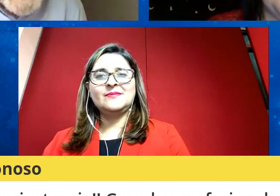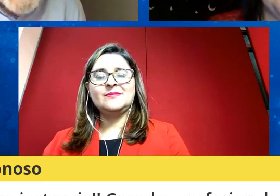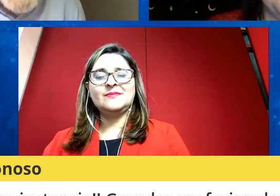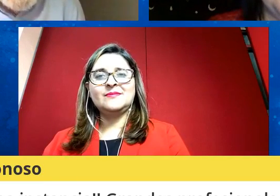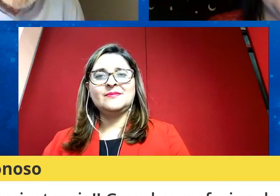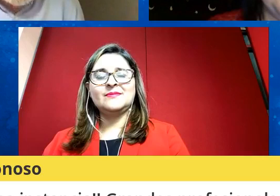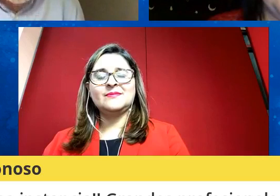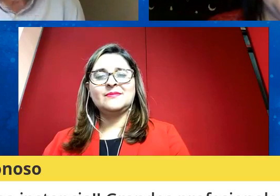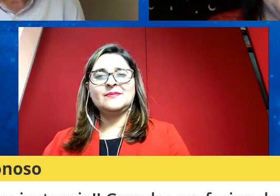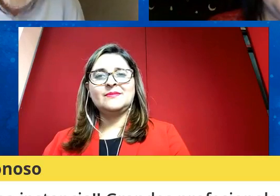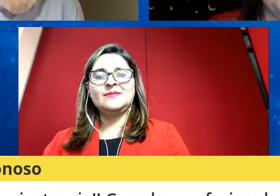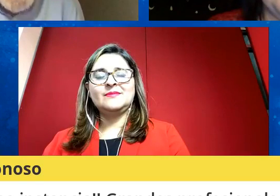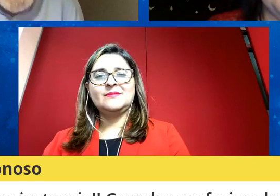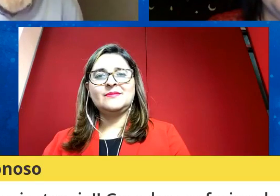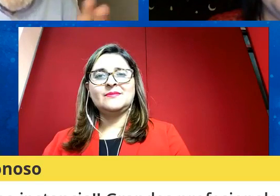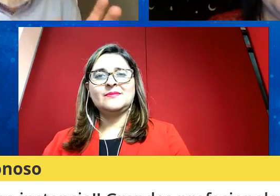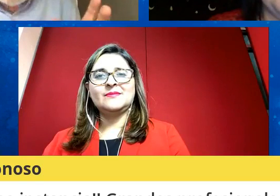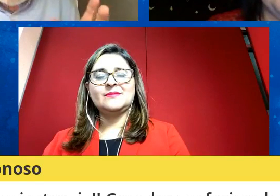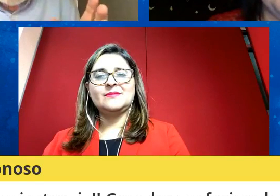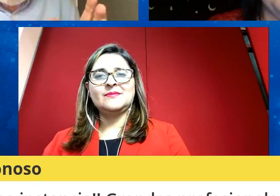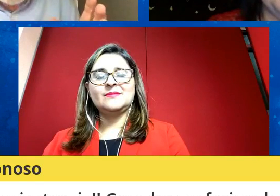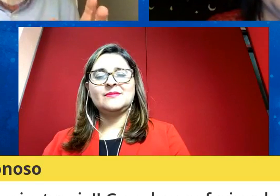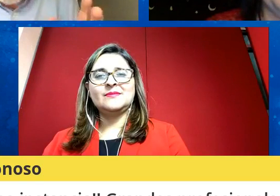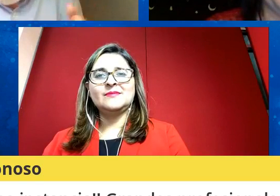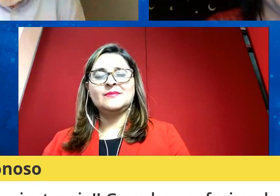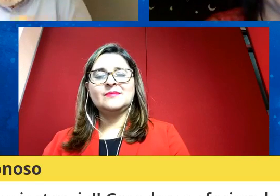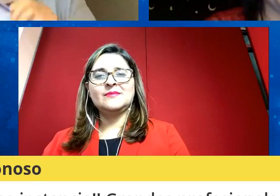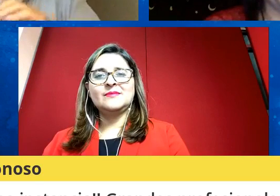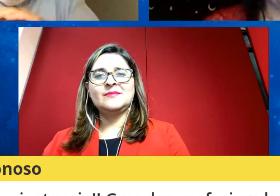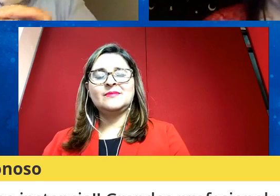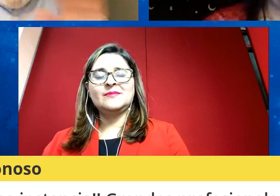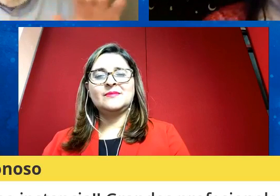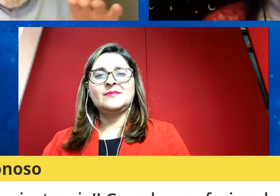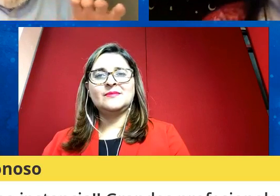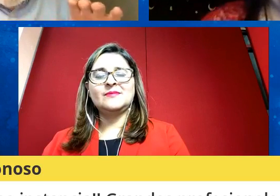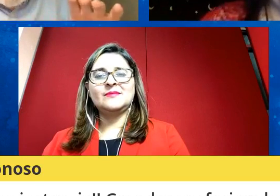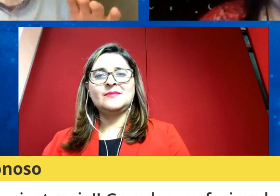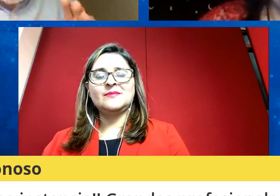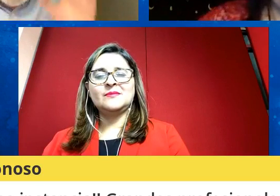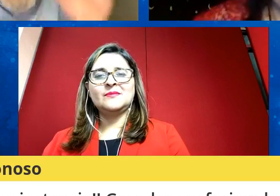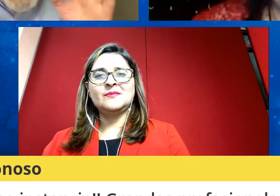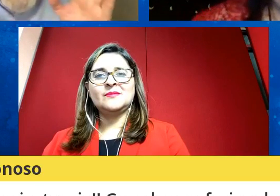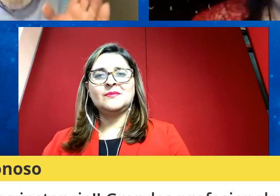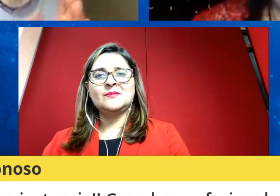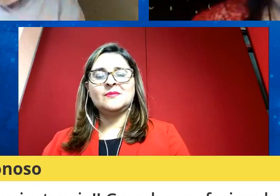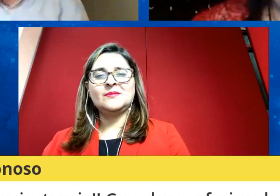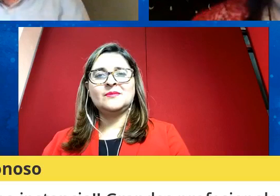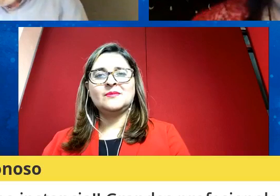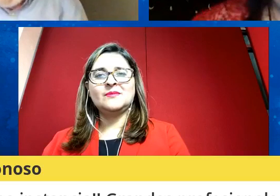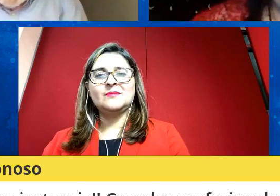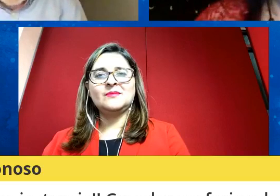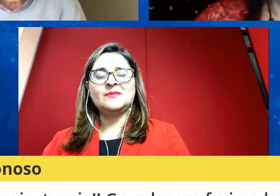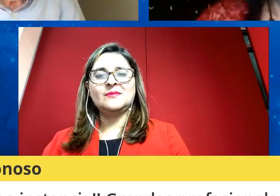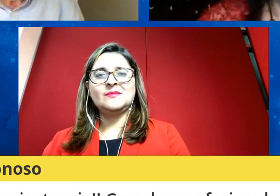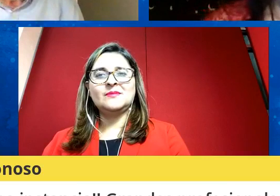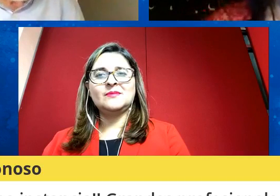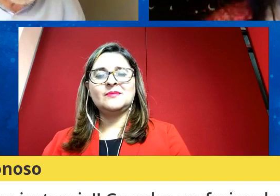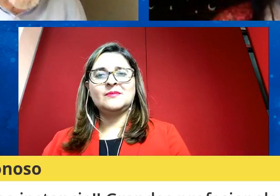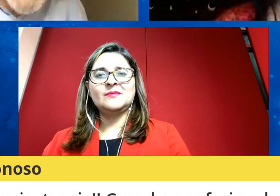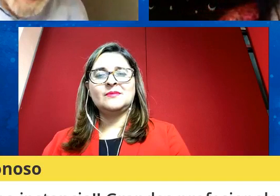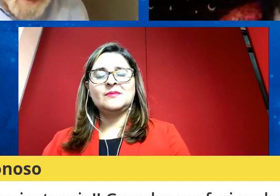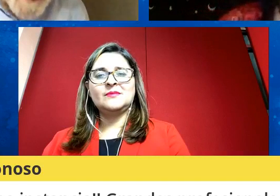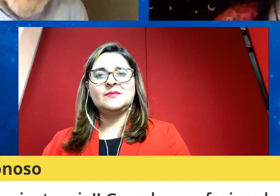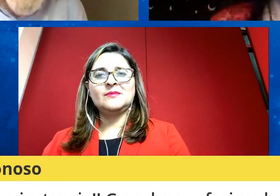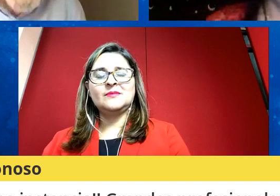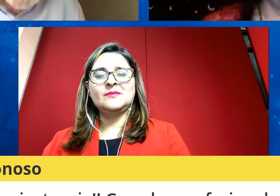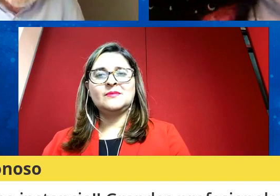un pepino. Se están robando el país, porque no tienen ni una consideración. Con esto ganamos plata, echemos abajo. Y